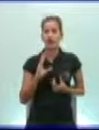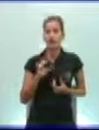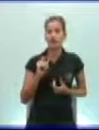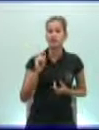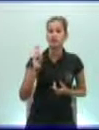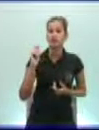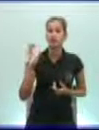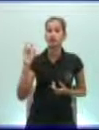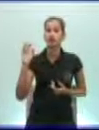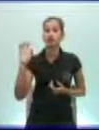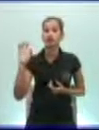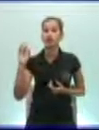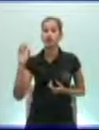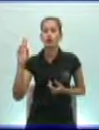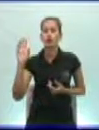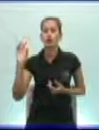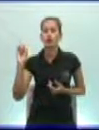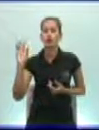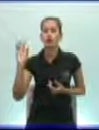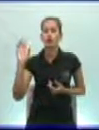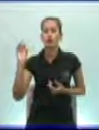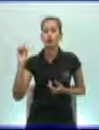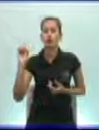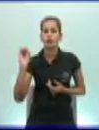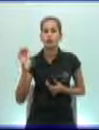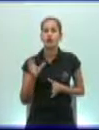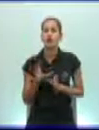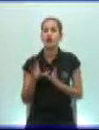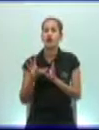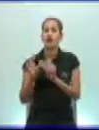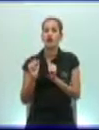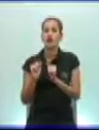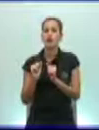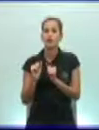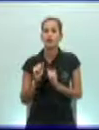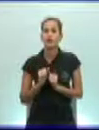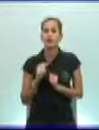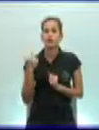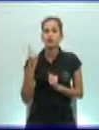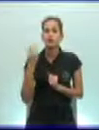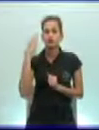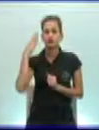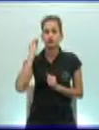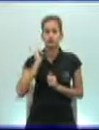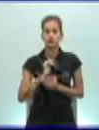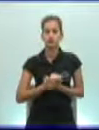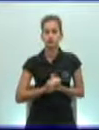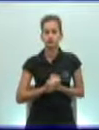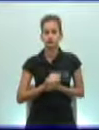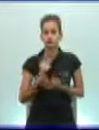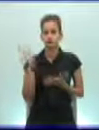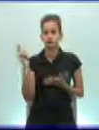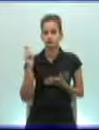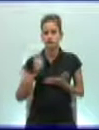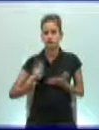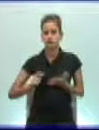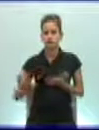relación existiría entre los cimarrones y el tocororo? Breve tiempo para que comenten en casa.